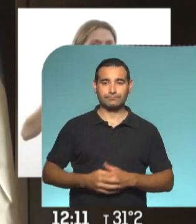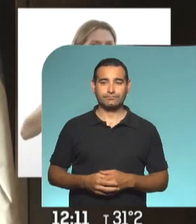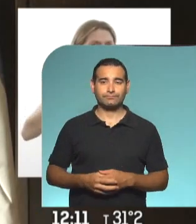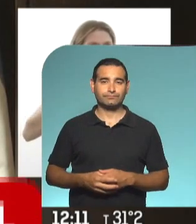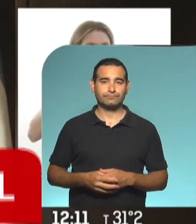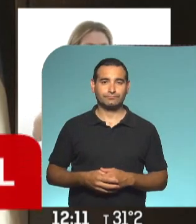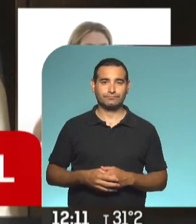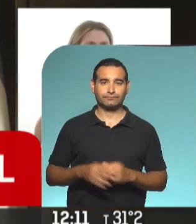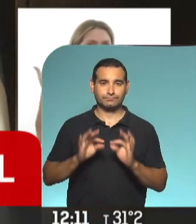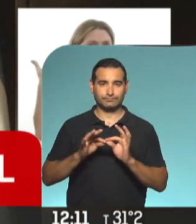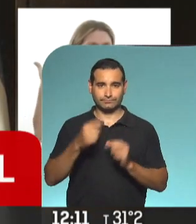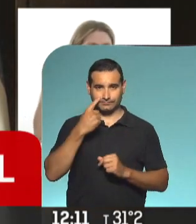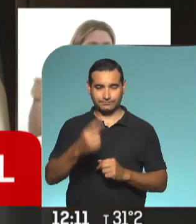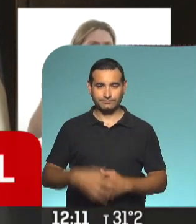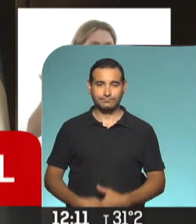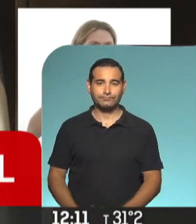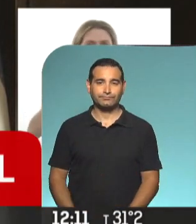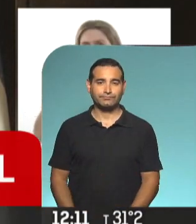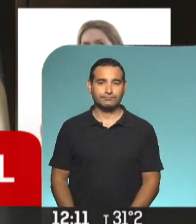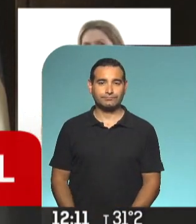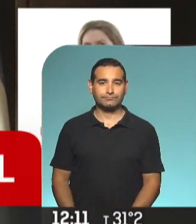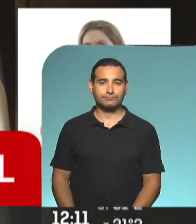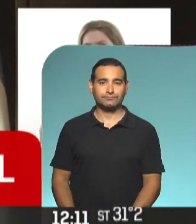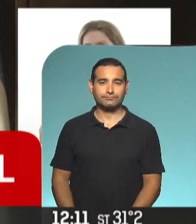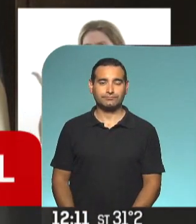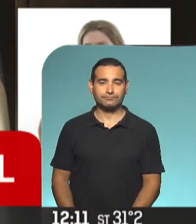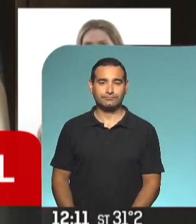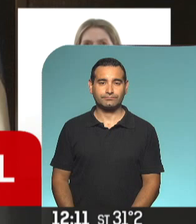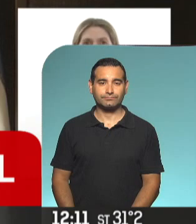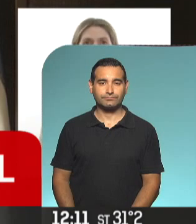memorables como el que acaba de dar hace un ratito.